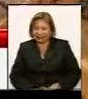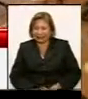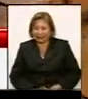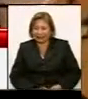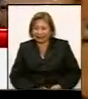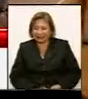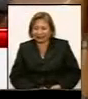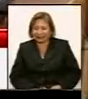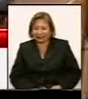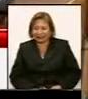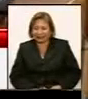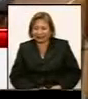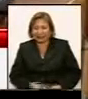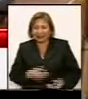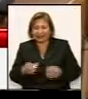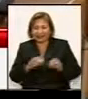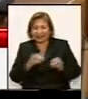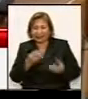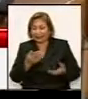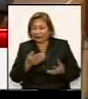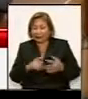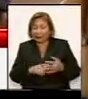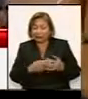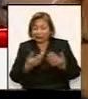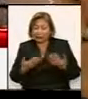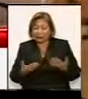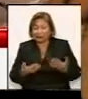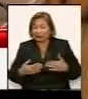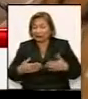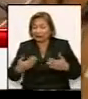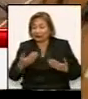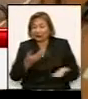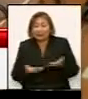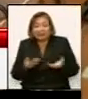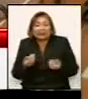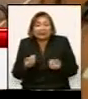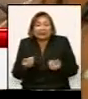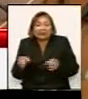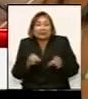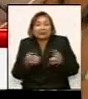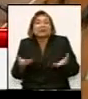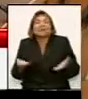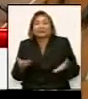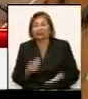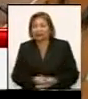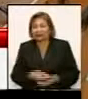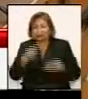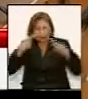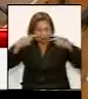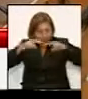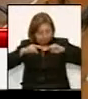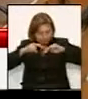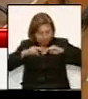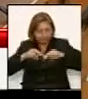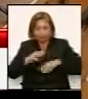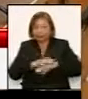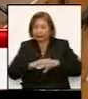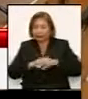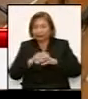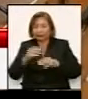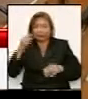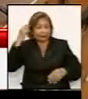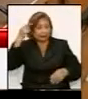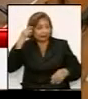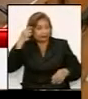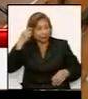buenos días a todos primero les voy a contar un poco más sobre cómo la investigación fue una metodología cualitativa